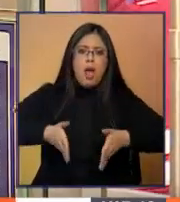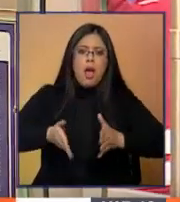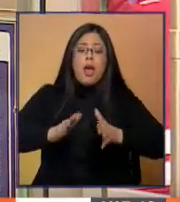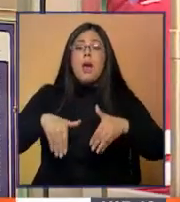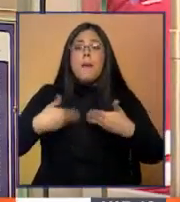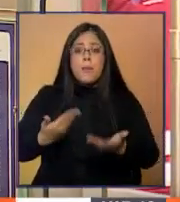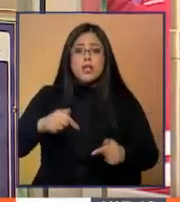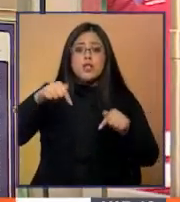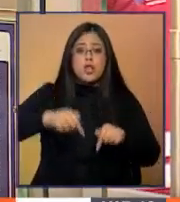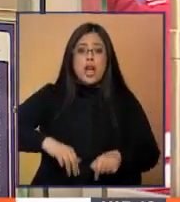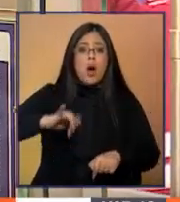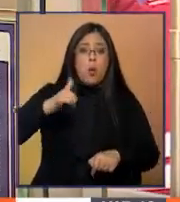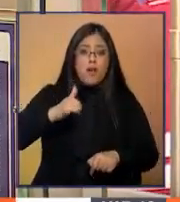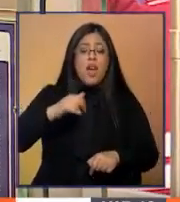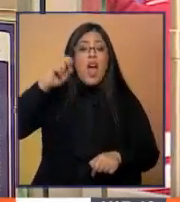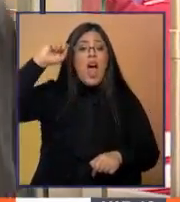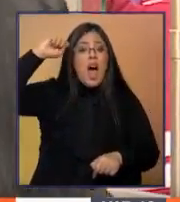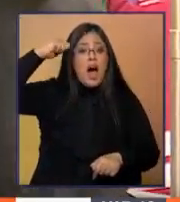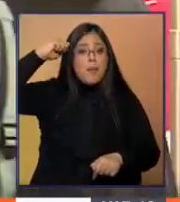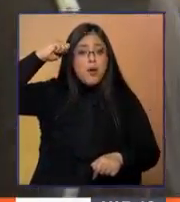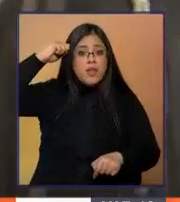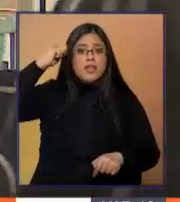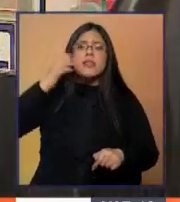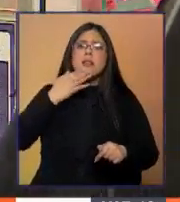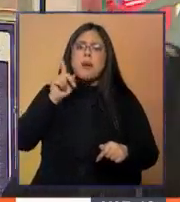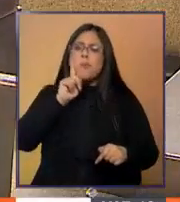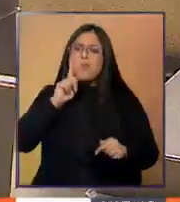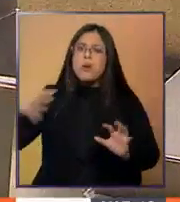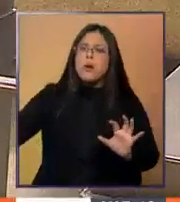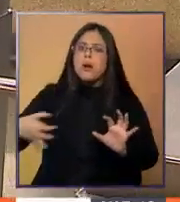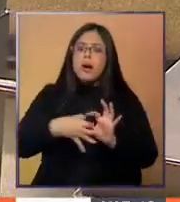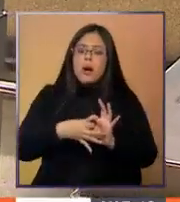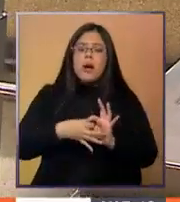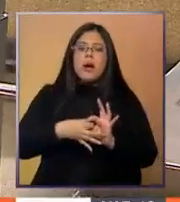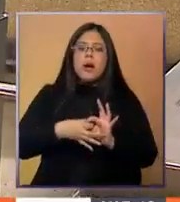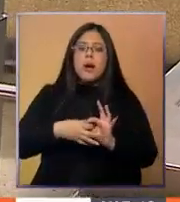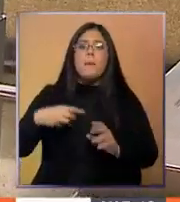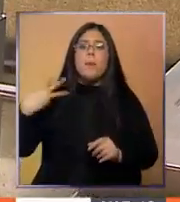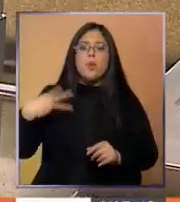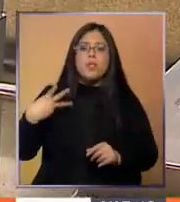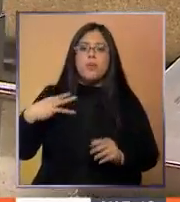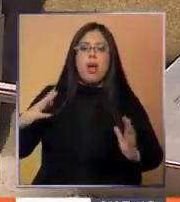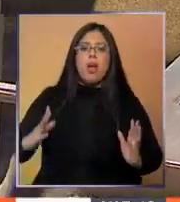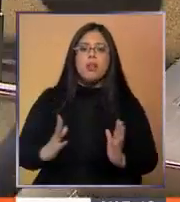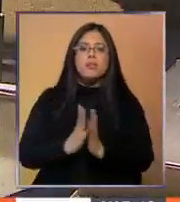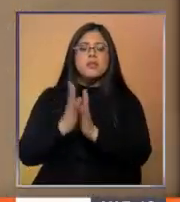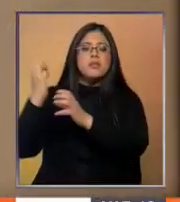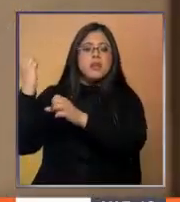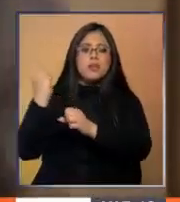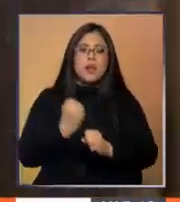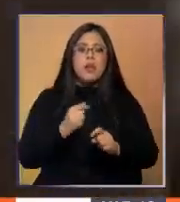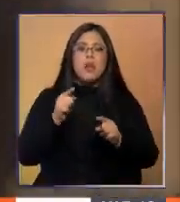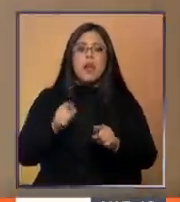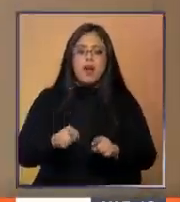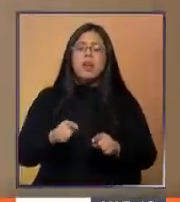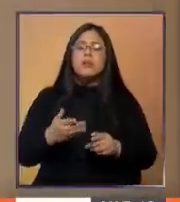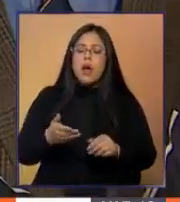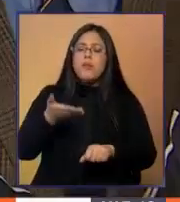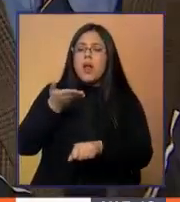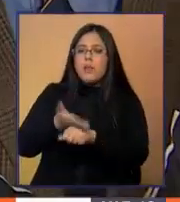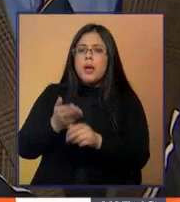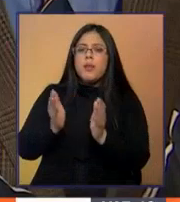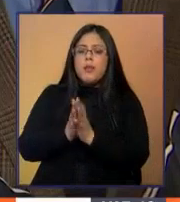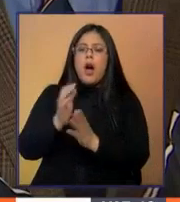a Providencia se sumó la municipalidad de San Miguel. Cooperarán con inspectores para evitar que ingresen a los andenes.